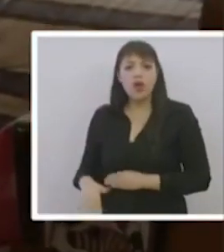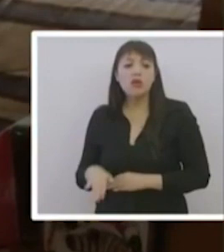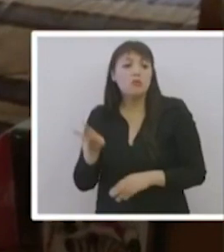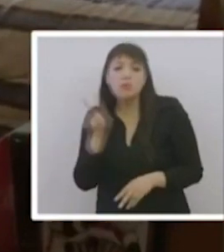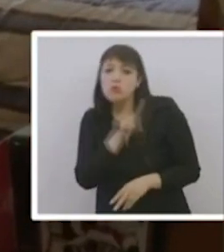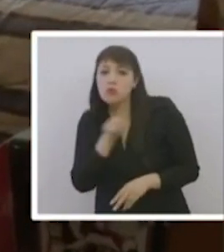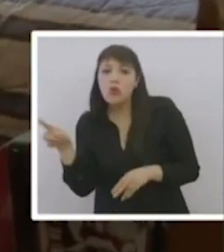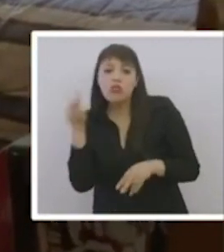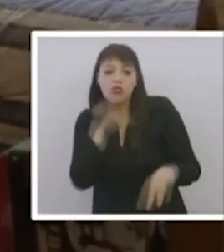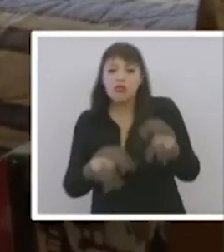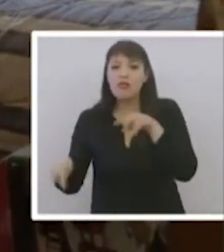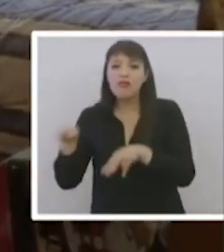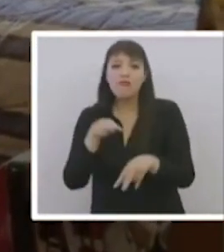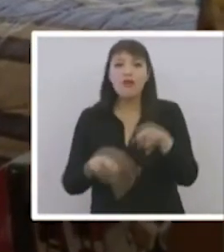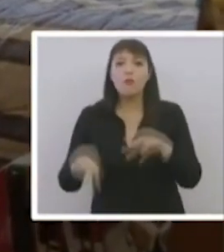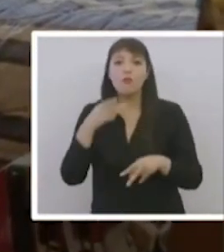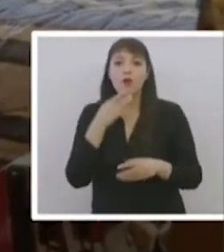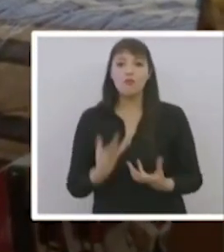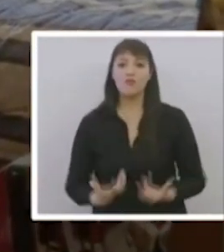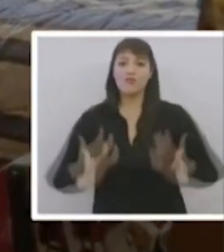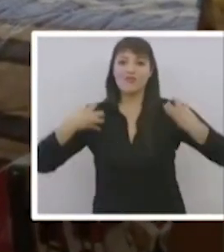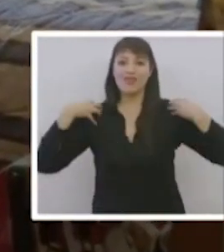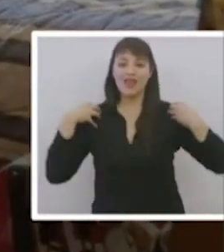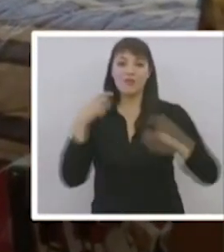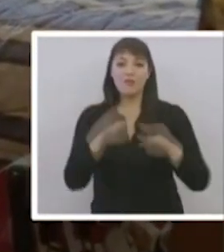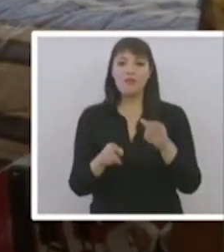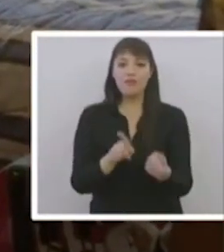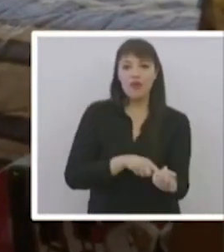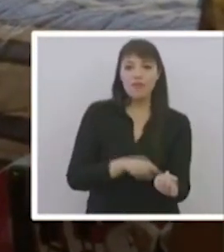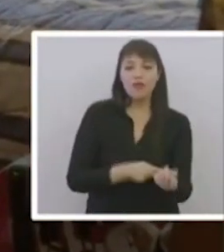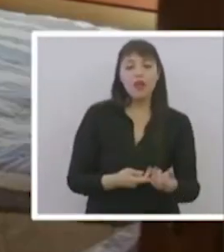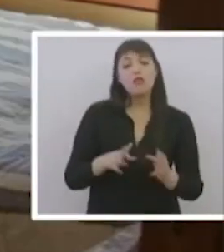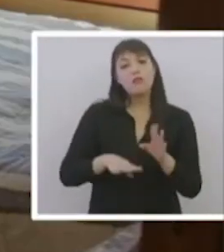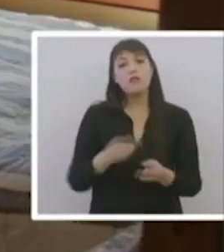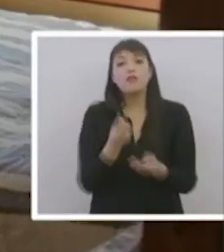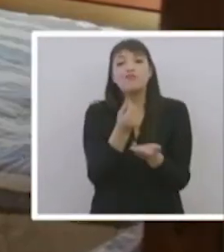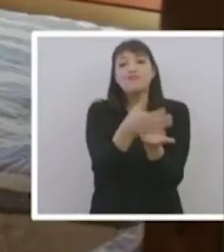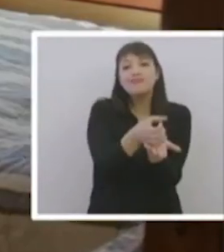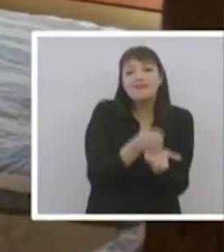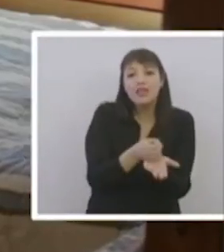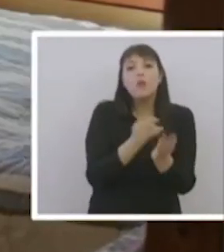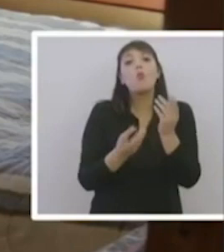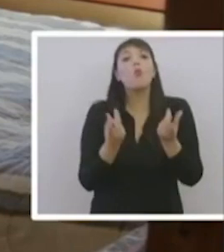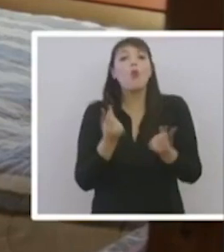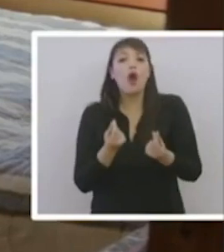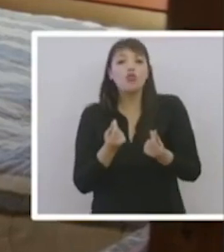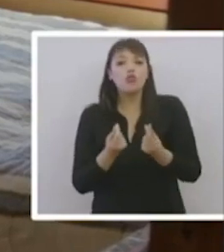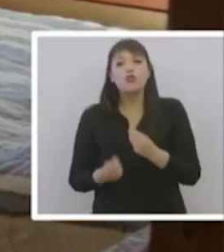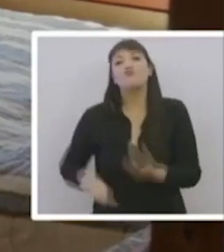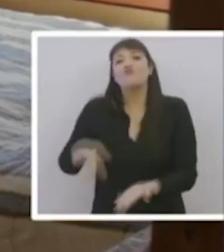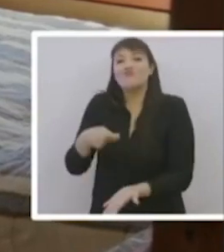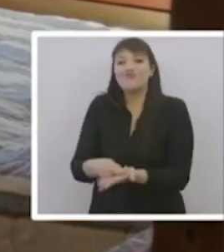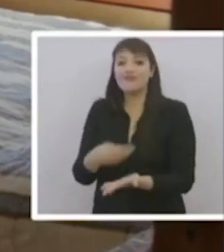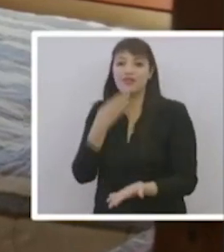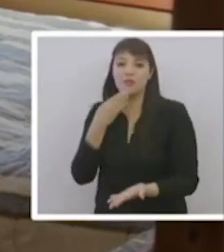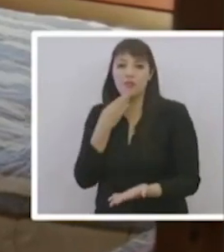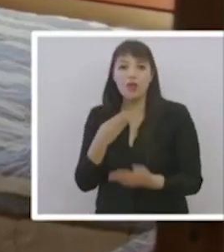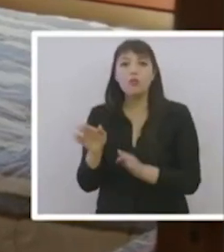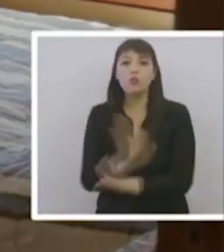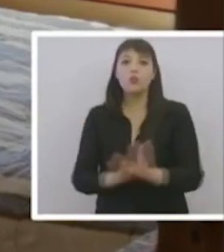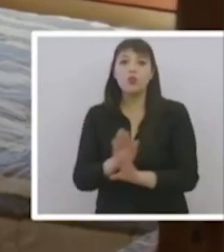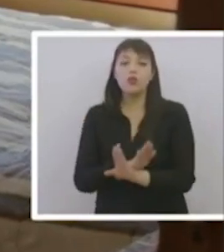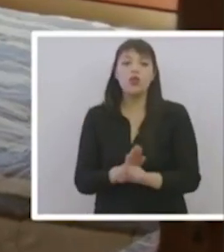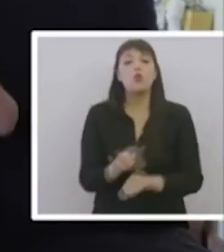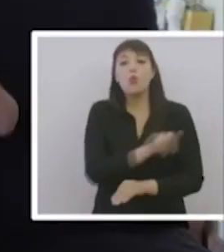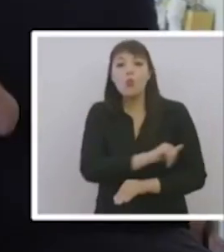funcionamiento, tanto en mejoramiento de infraestructura, pero también en la contratación de mayores profesionales, y que esto también nos permita una mayor cobertura a